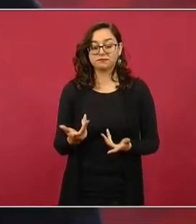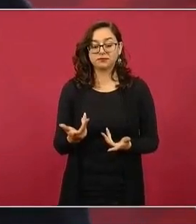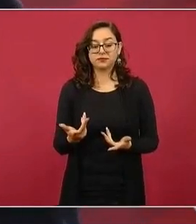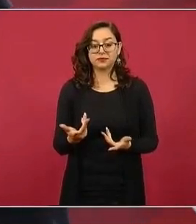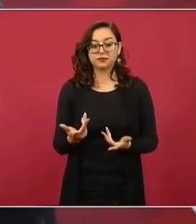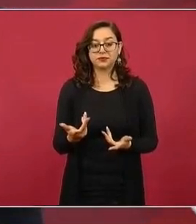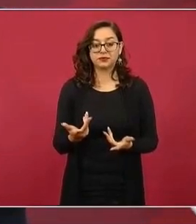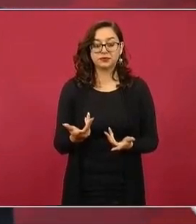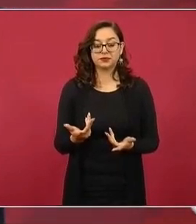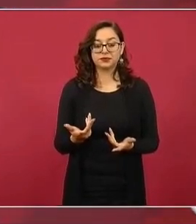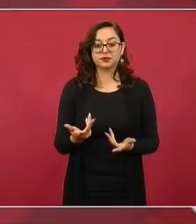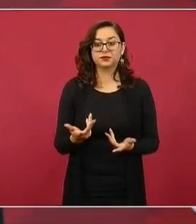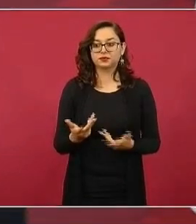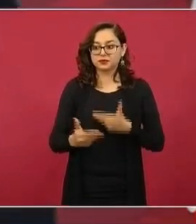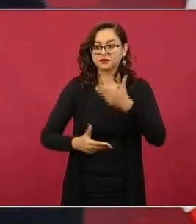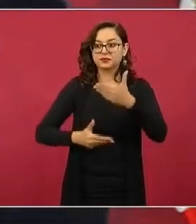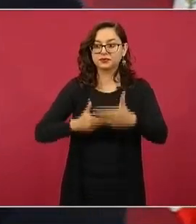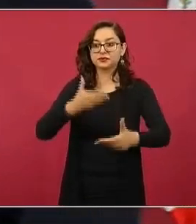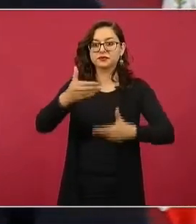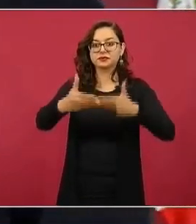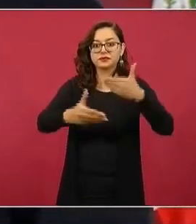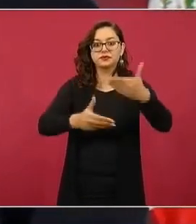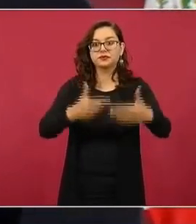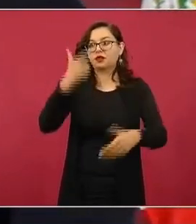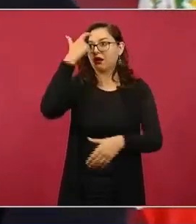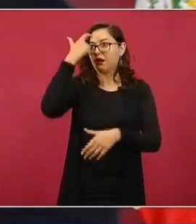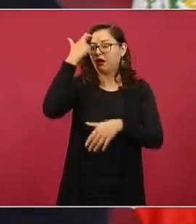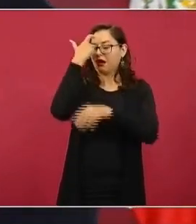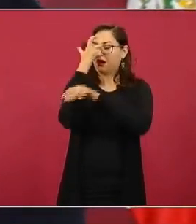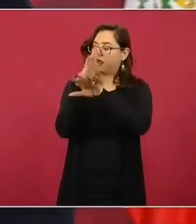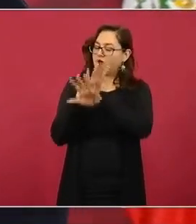producido un cambio de mentalidad